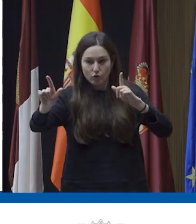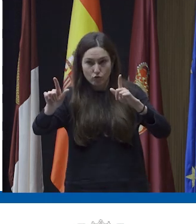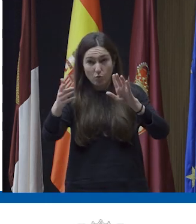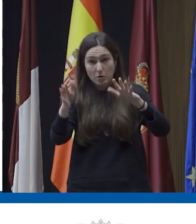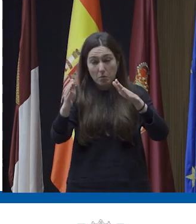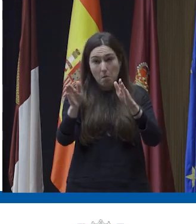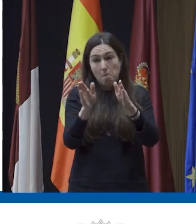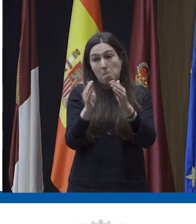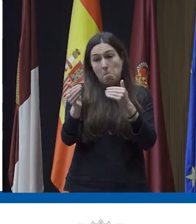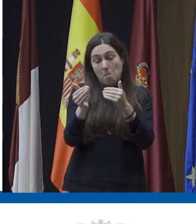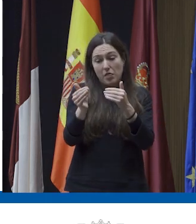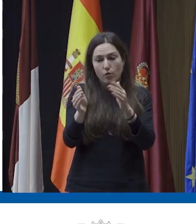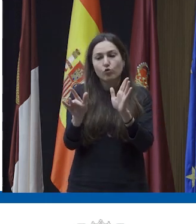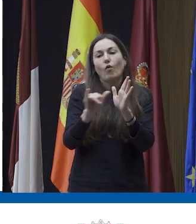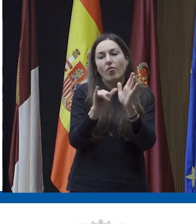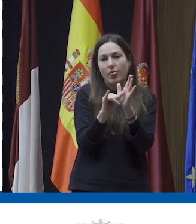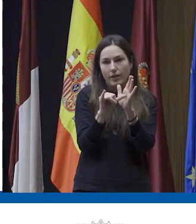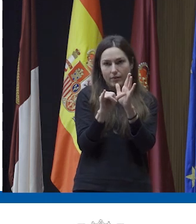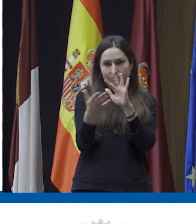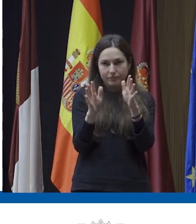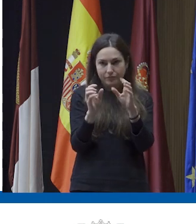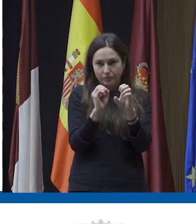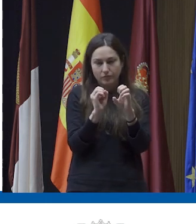intermedio y un foco de cerca, ¿vale?